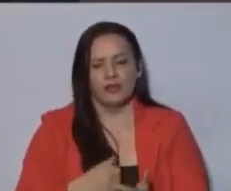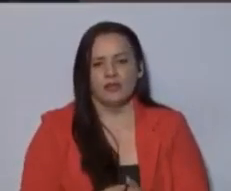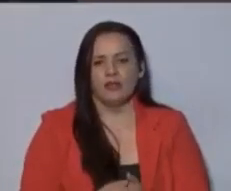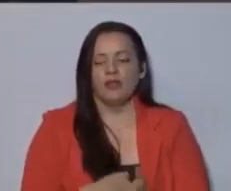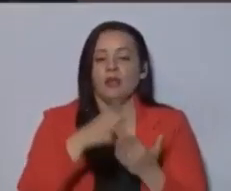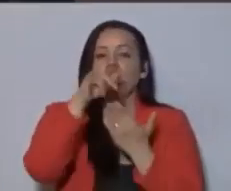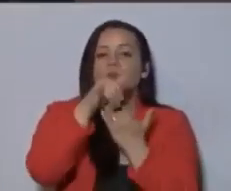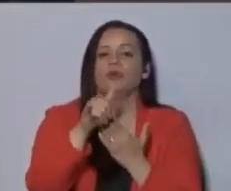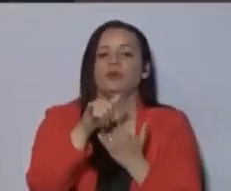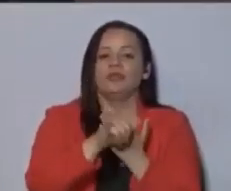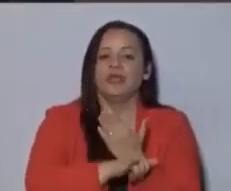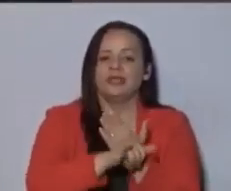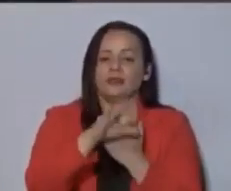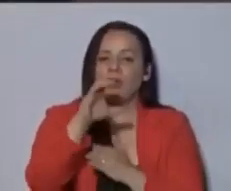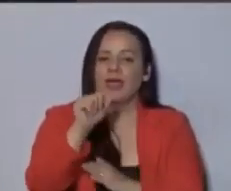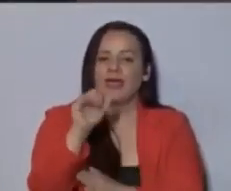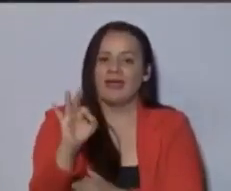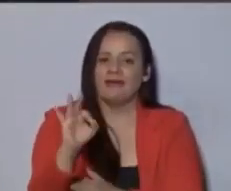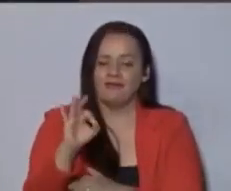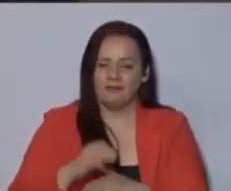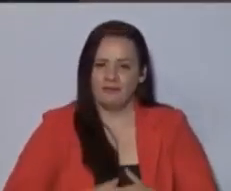el proyecto de la CAF